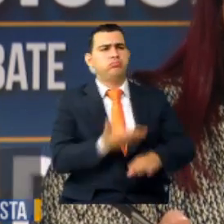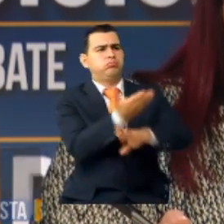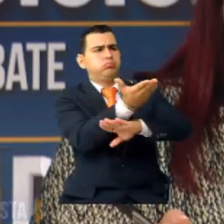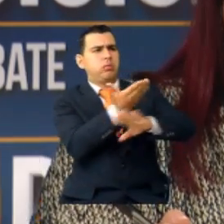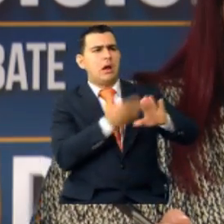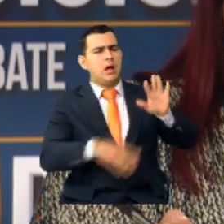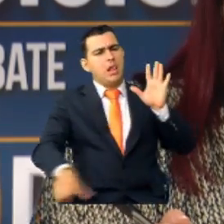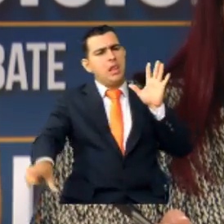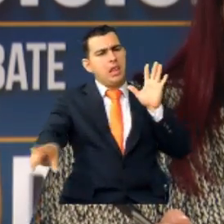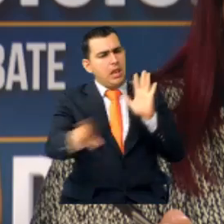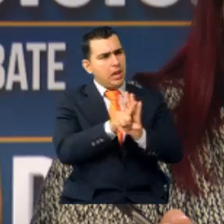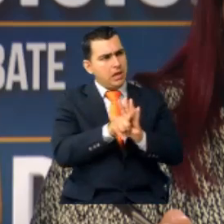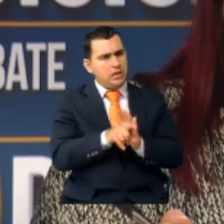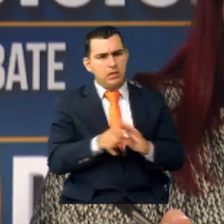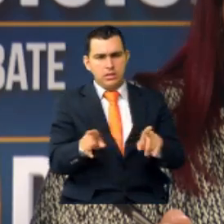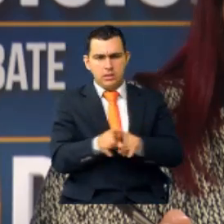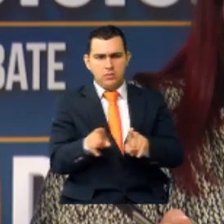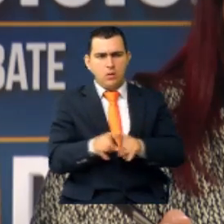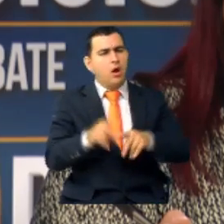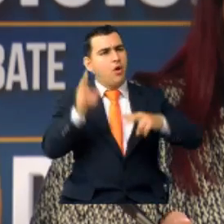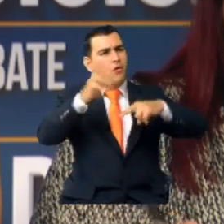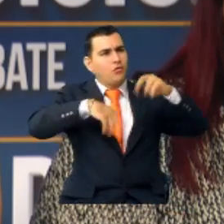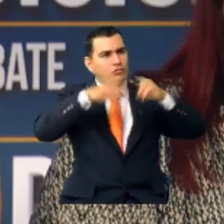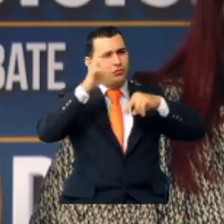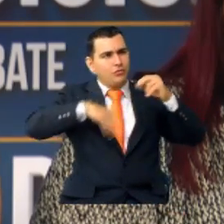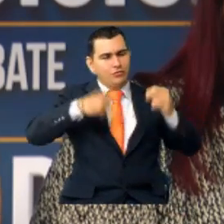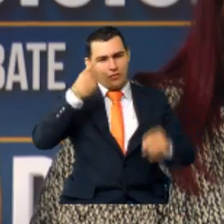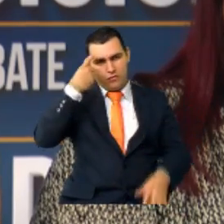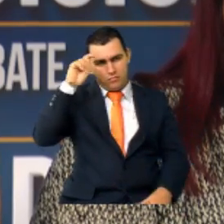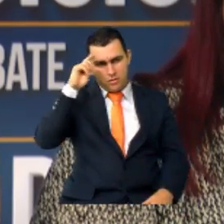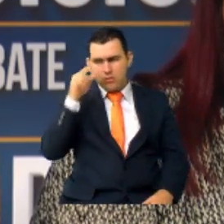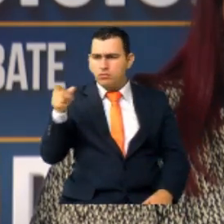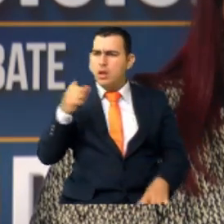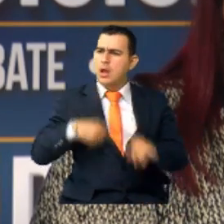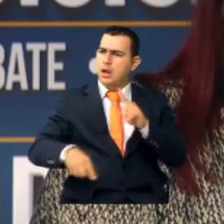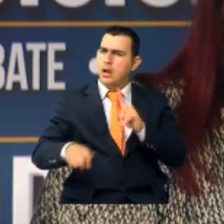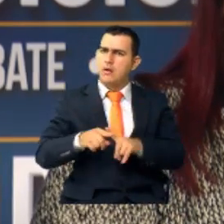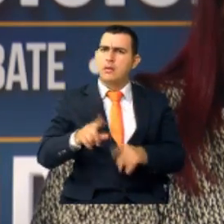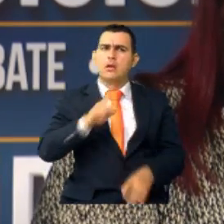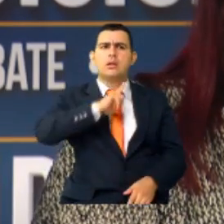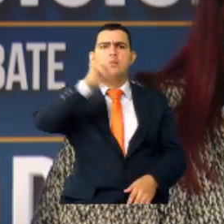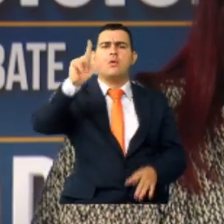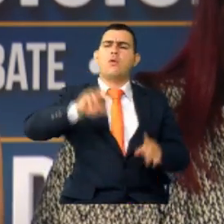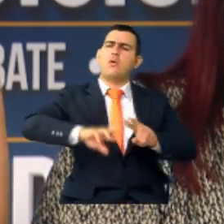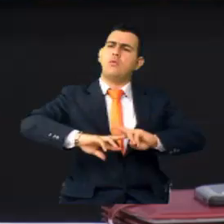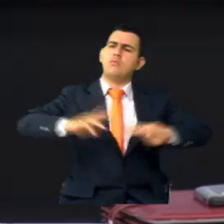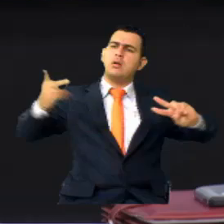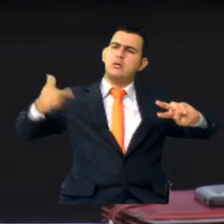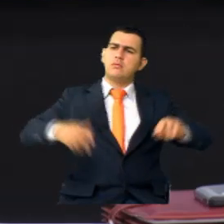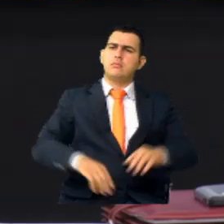como alcalde en las construcciones de su gobierno cuando usted en su momento lideró lo contrario?